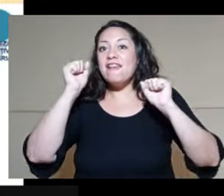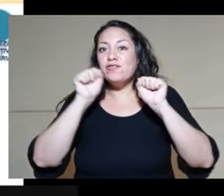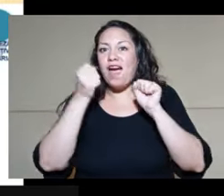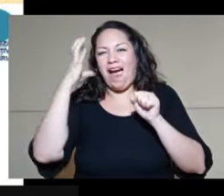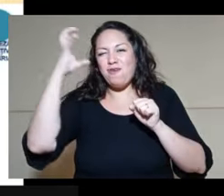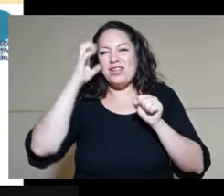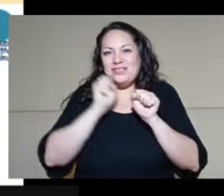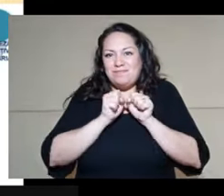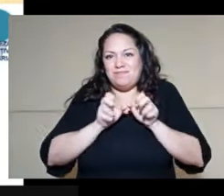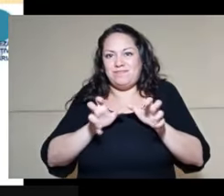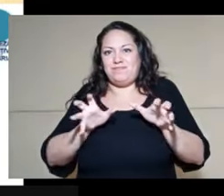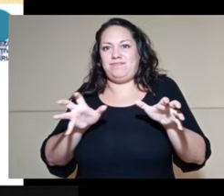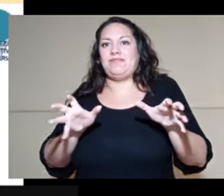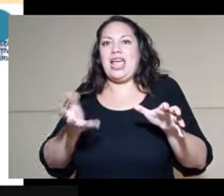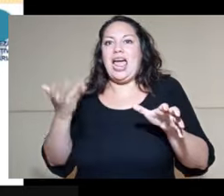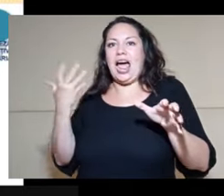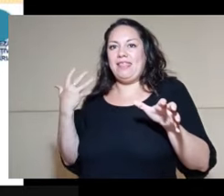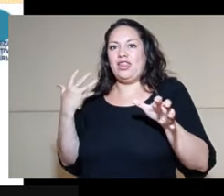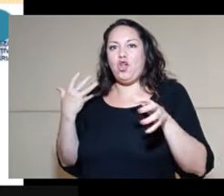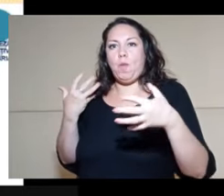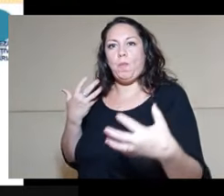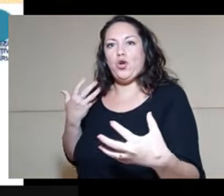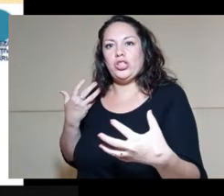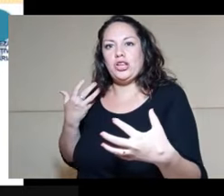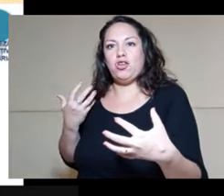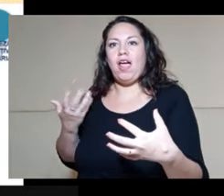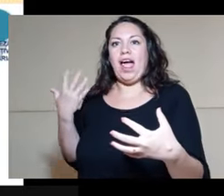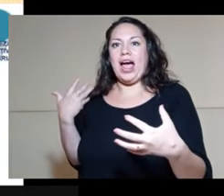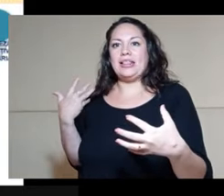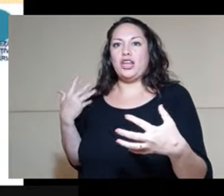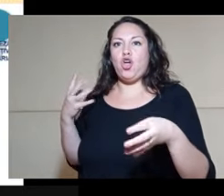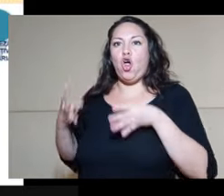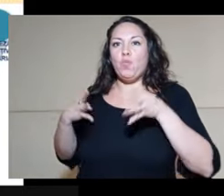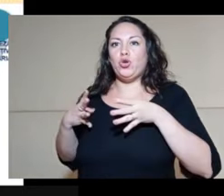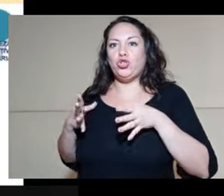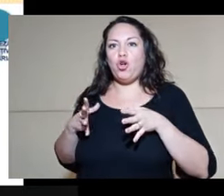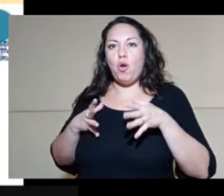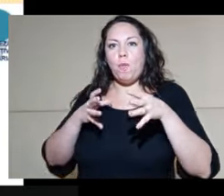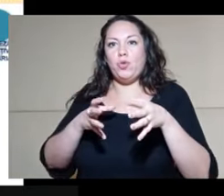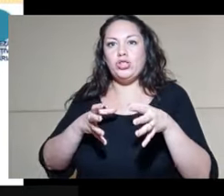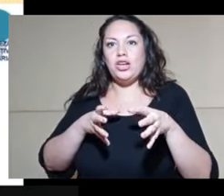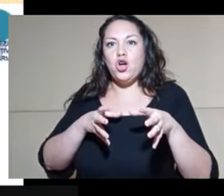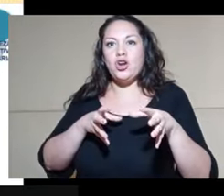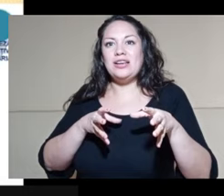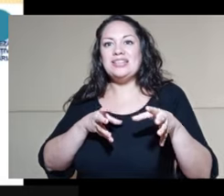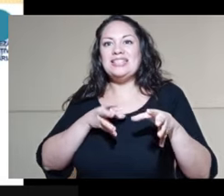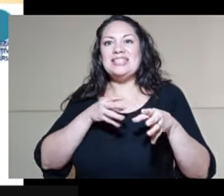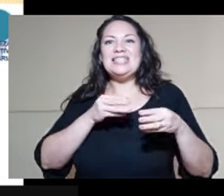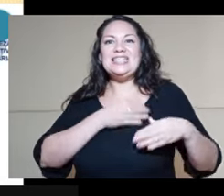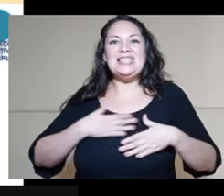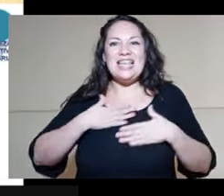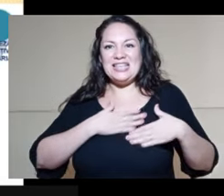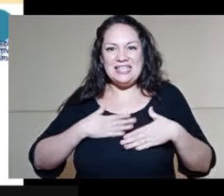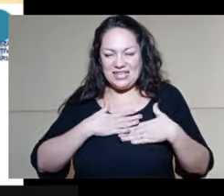médula se forman por unos ramos anteriores y unos posteriores. Los ramos anteriores son motores y los posteriores son sensitivos, así que la información